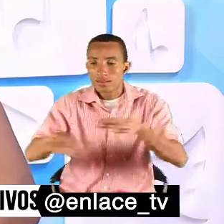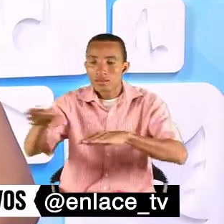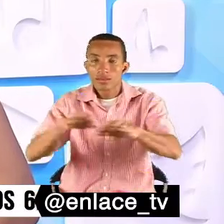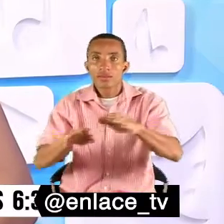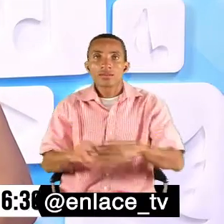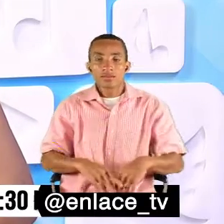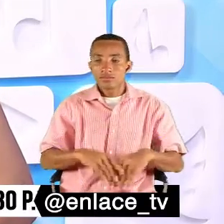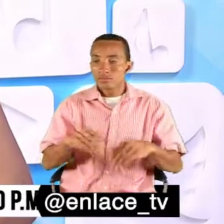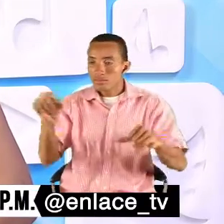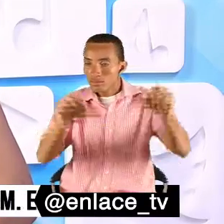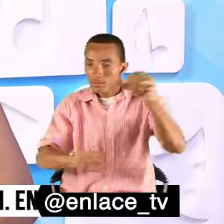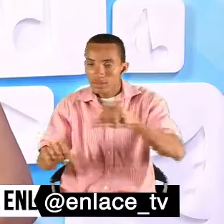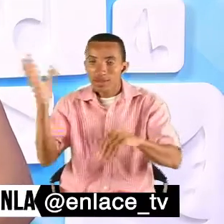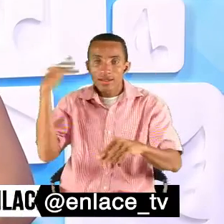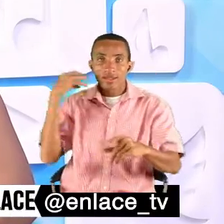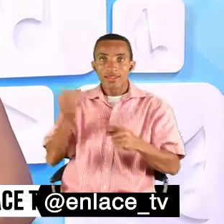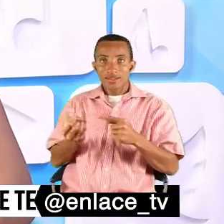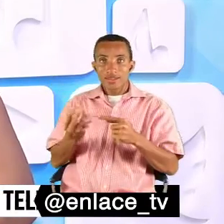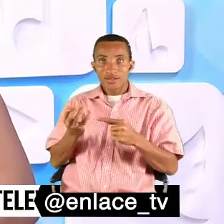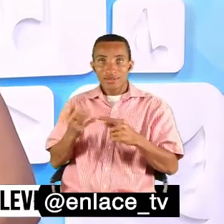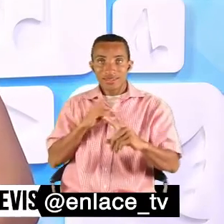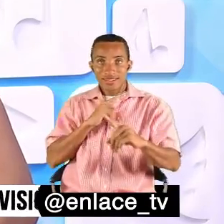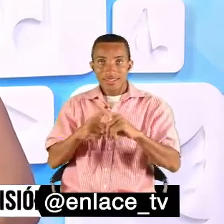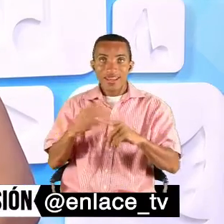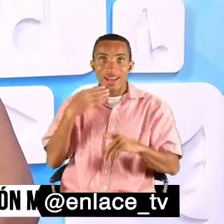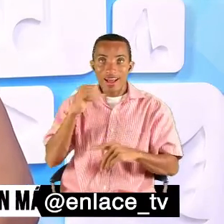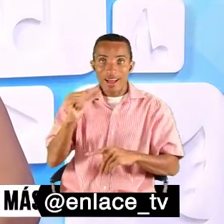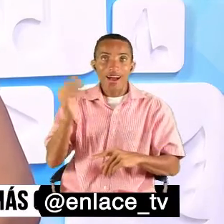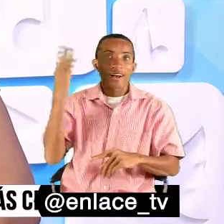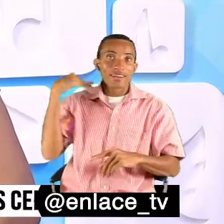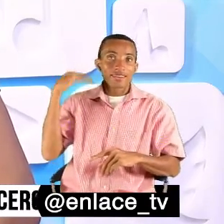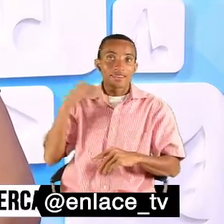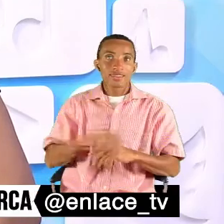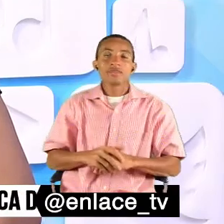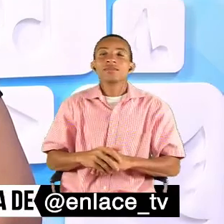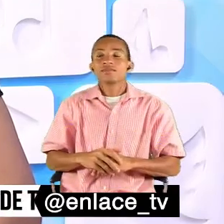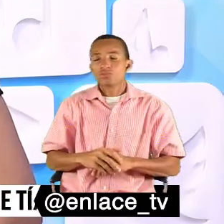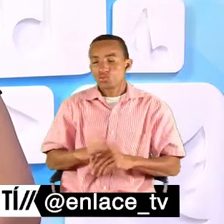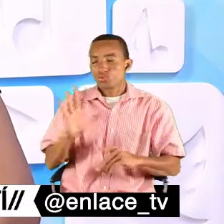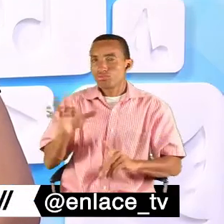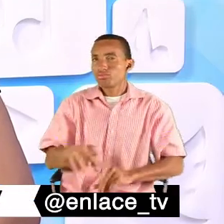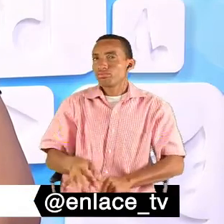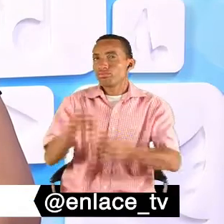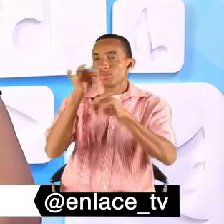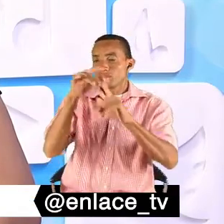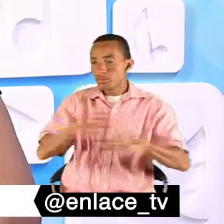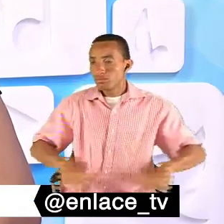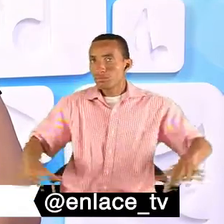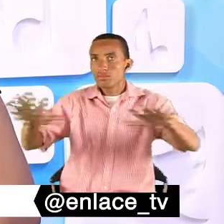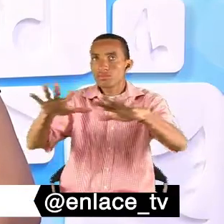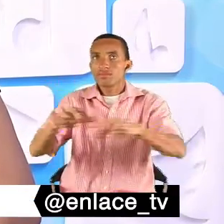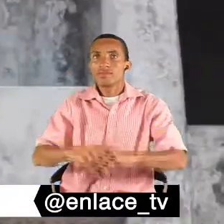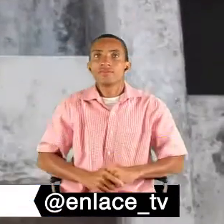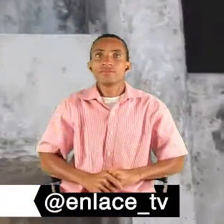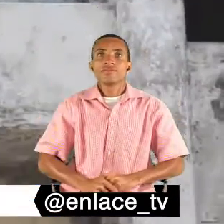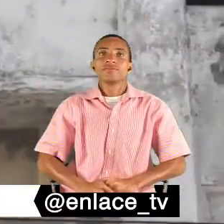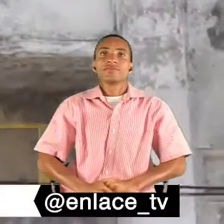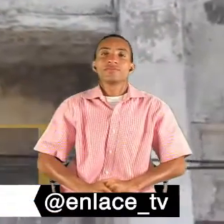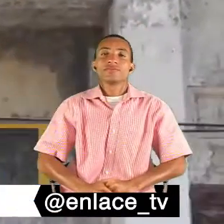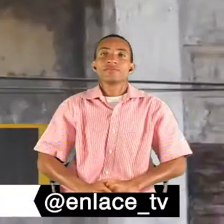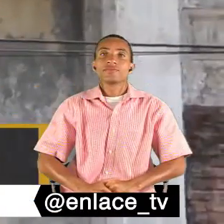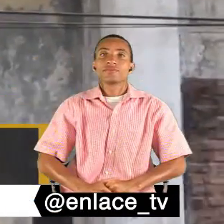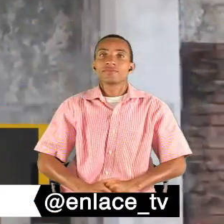la antigua Normal de Señoritas, recordando que este sitio es de gran importancia en nuestra ciudad.